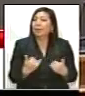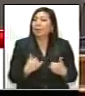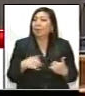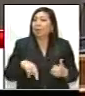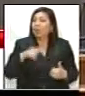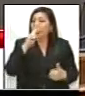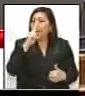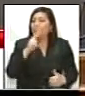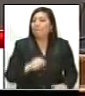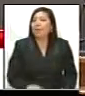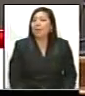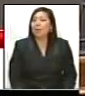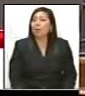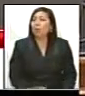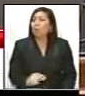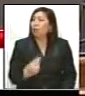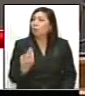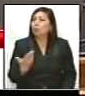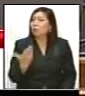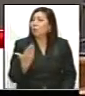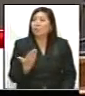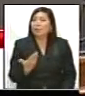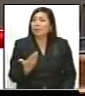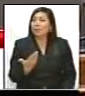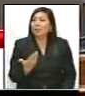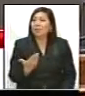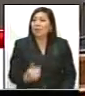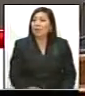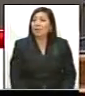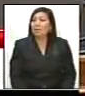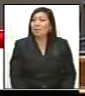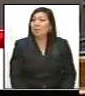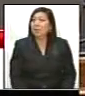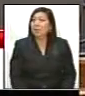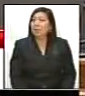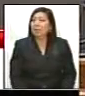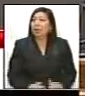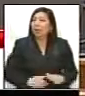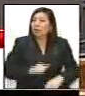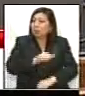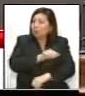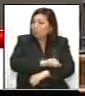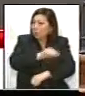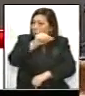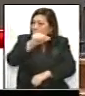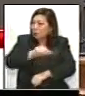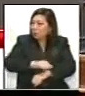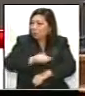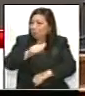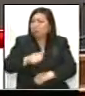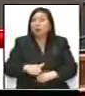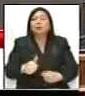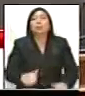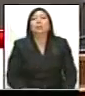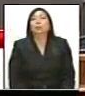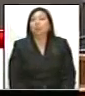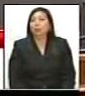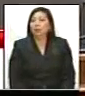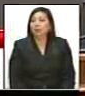país, y no solamente en la zona altoandina, en la zona